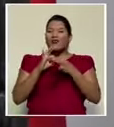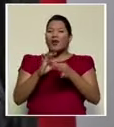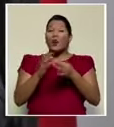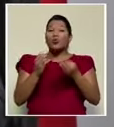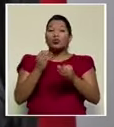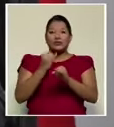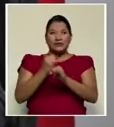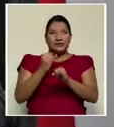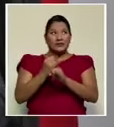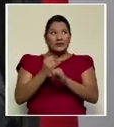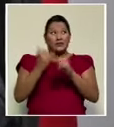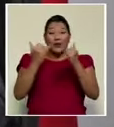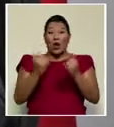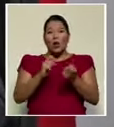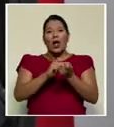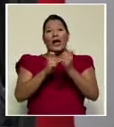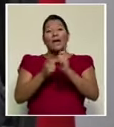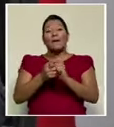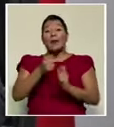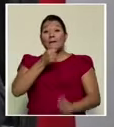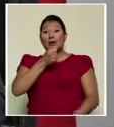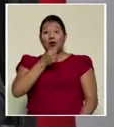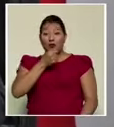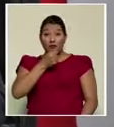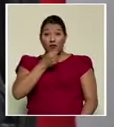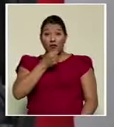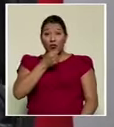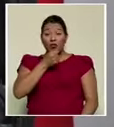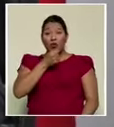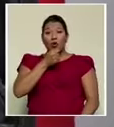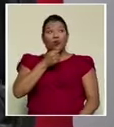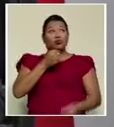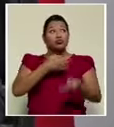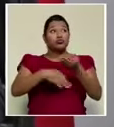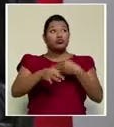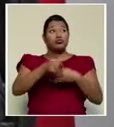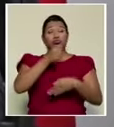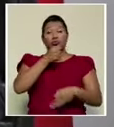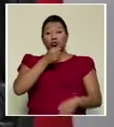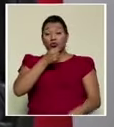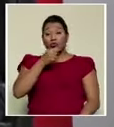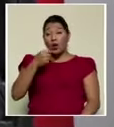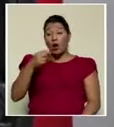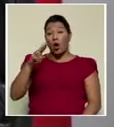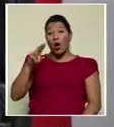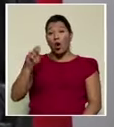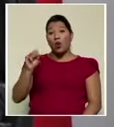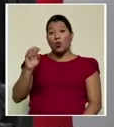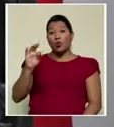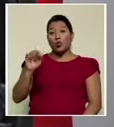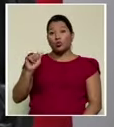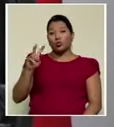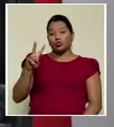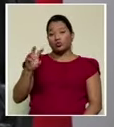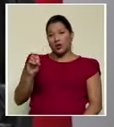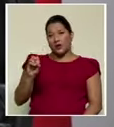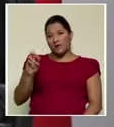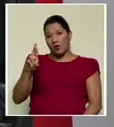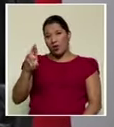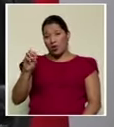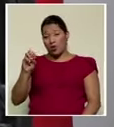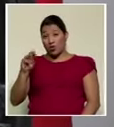micrófono un momento, esto en vivo, por supuesto. Vamos a cambiarle el micrófono a Gustavo Román primero, y entonces me dirijo directamente a Joseph